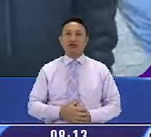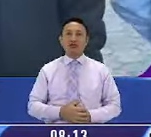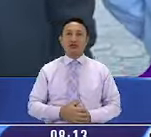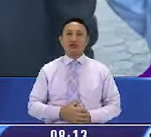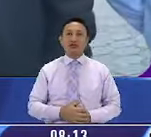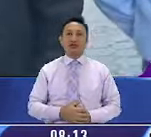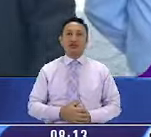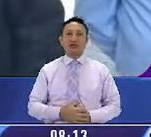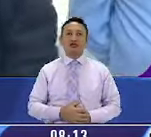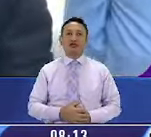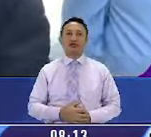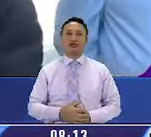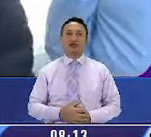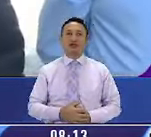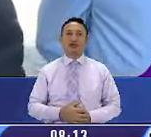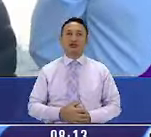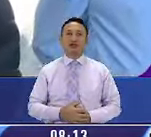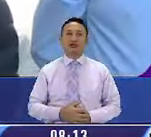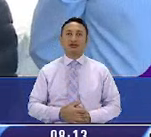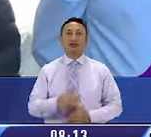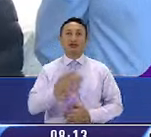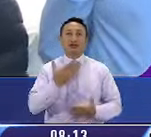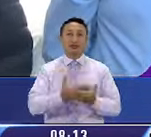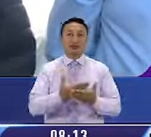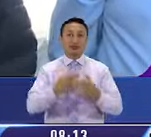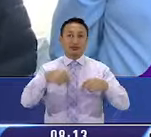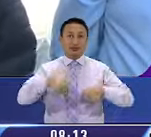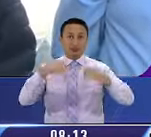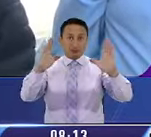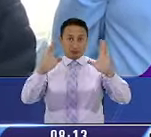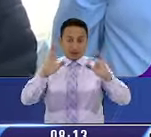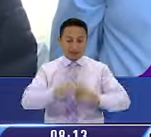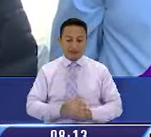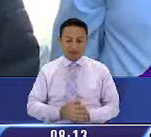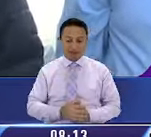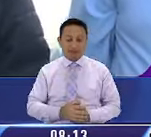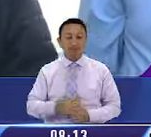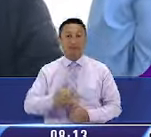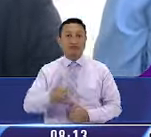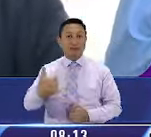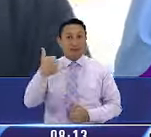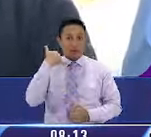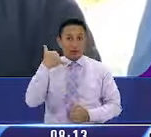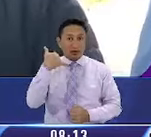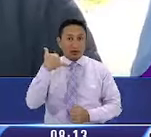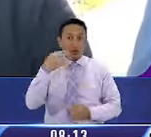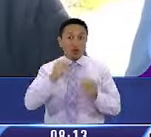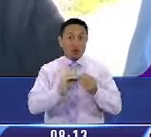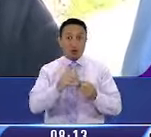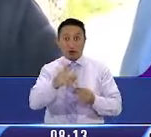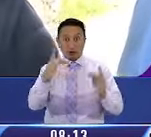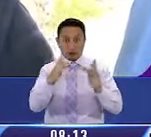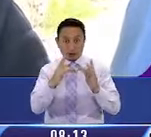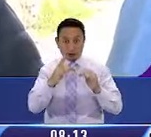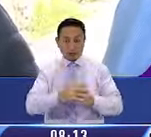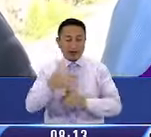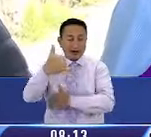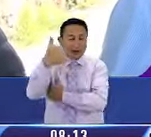y gracias a ustedes que me prestan esta atención, les agradezco. Uh-huh. Hemos venido llamando a los números que nos dan ahí, al